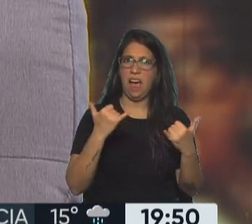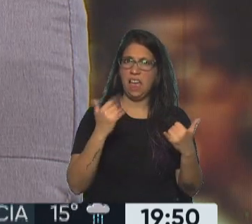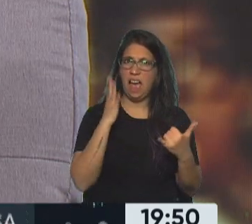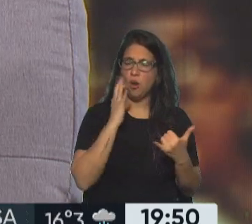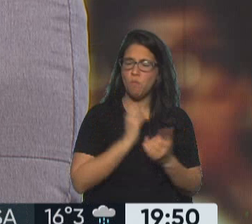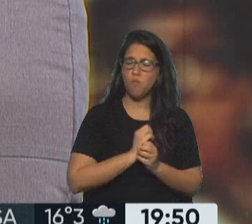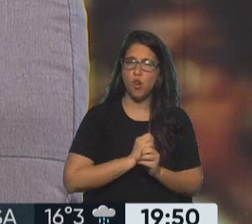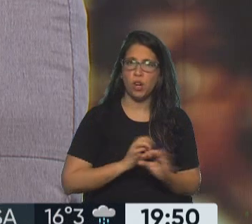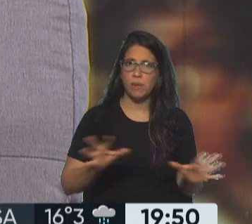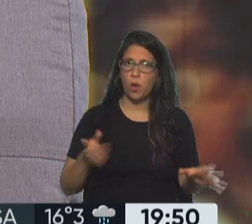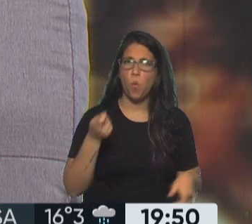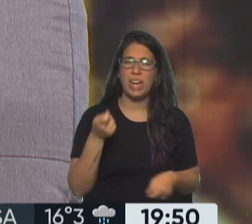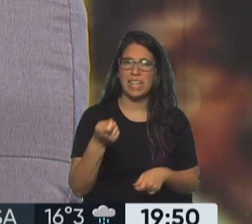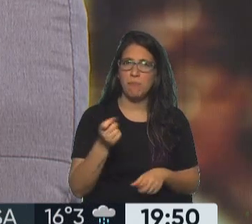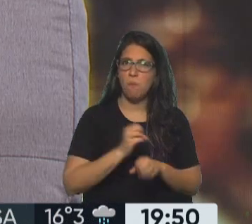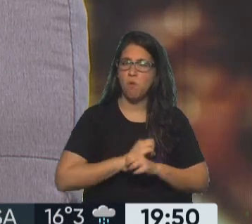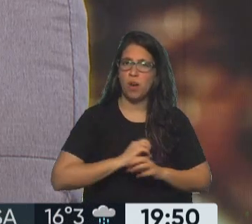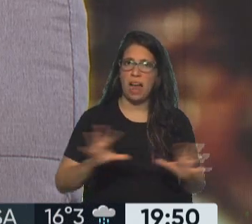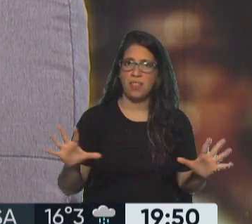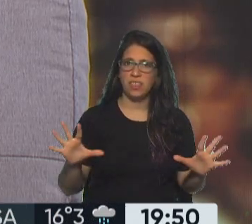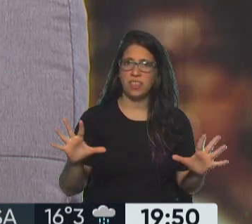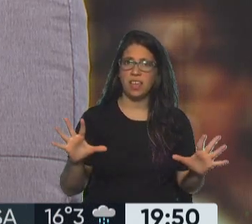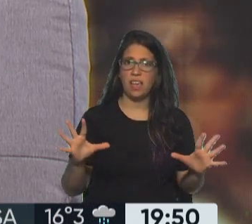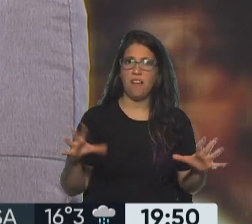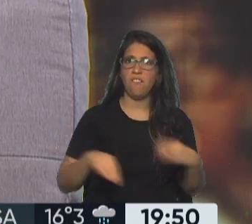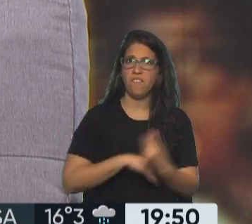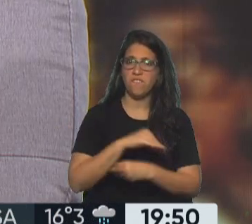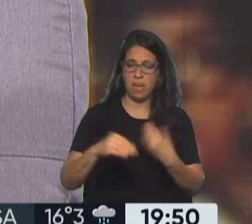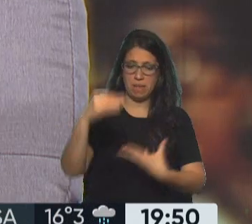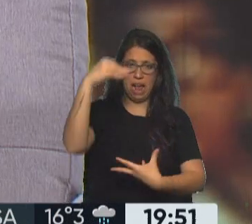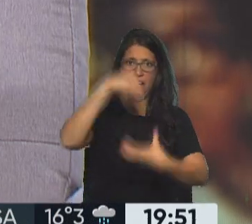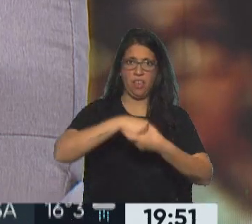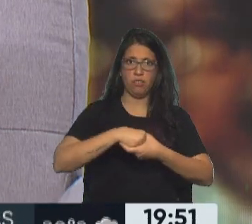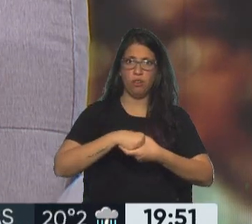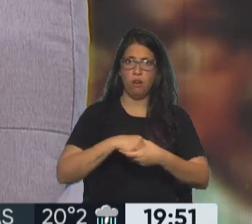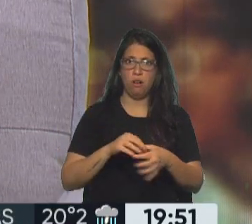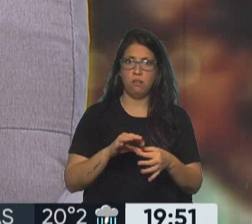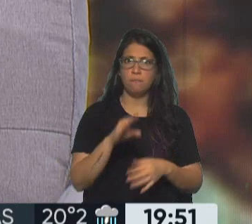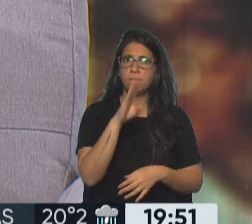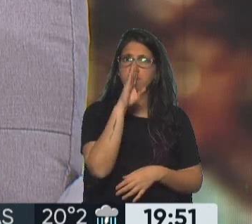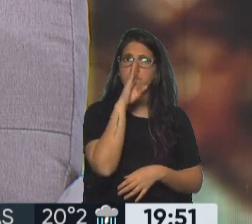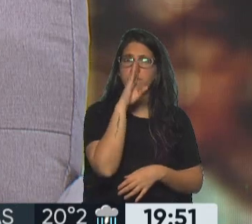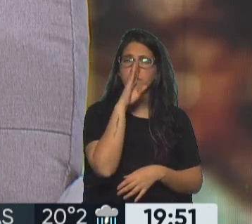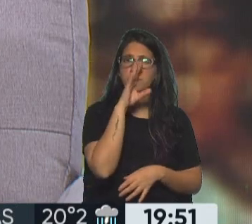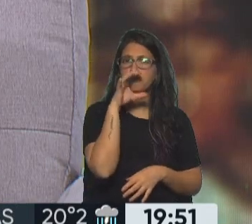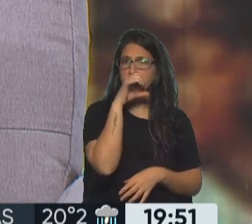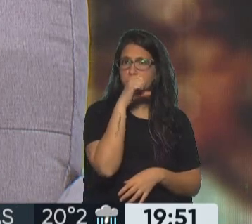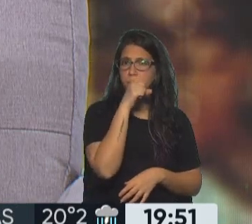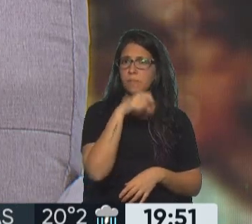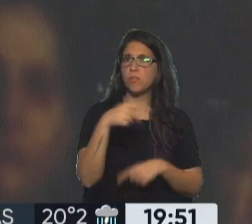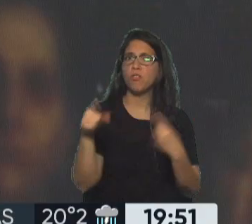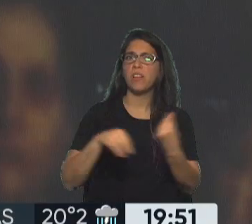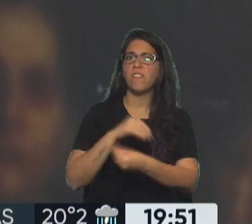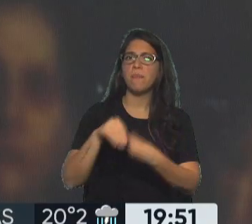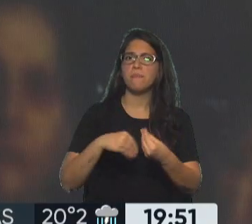atroz, digo, hay un crimen muy grande que convive dentro de una familia, ¿no? Es el silencio de ese crimen. ¿Y el resto de la familia